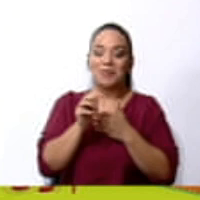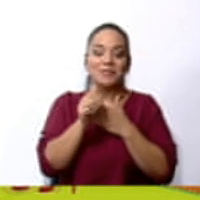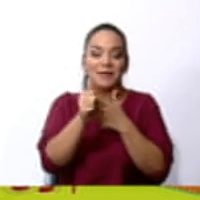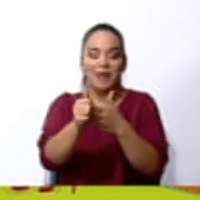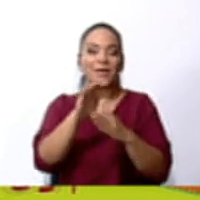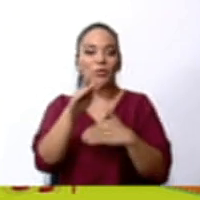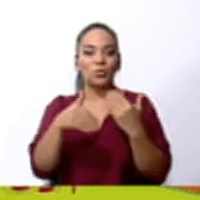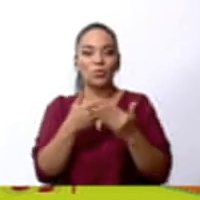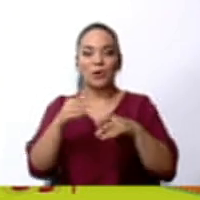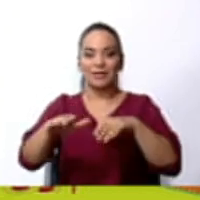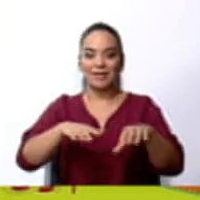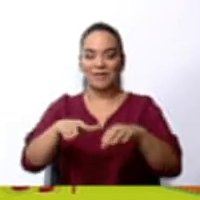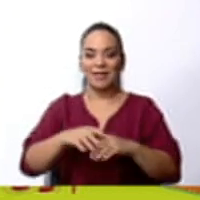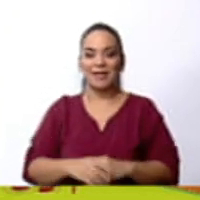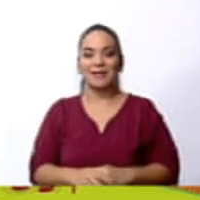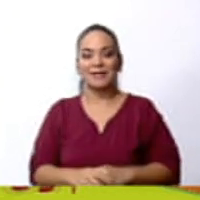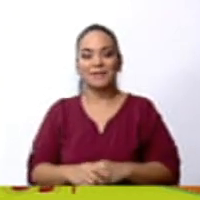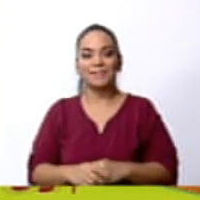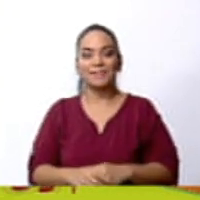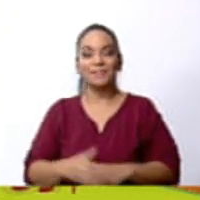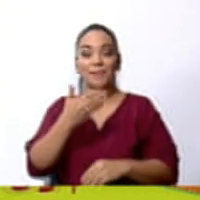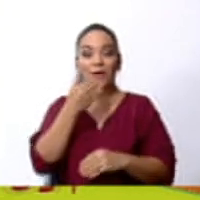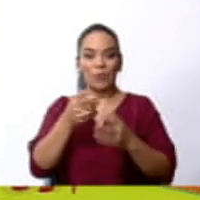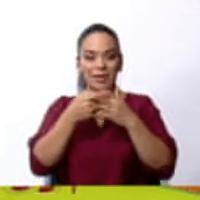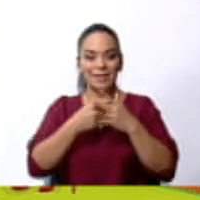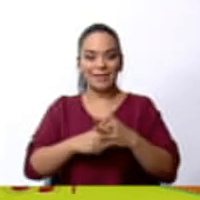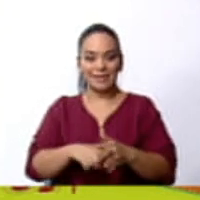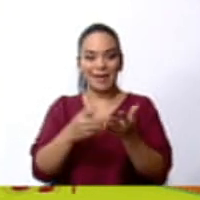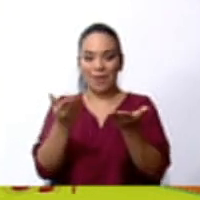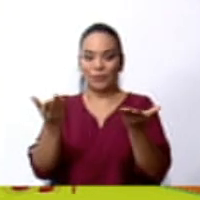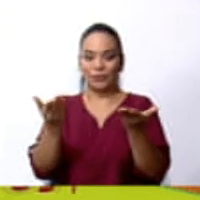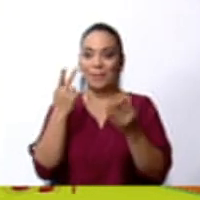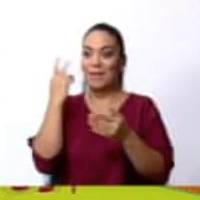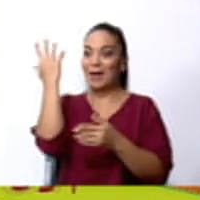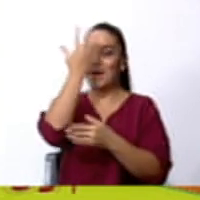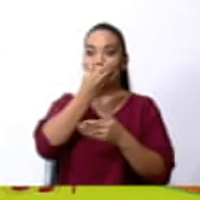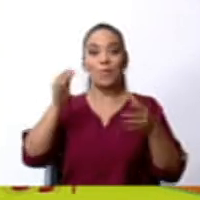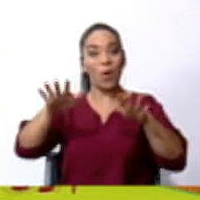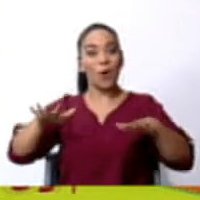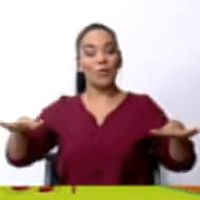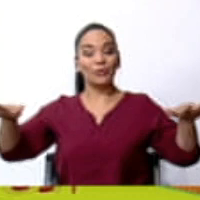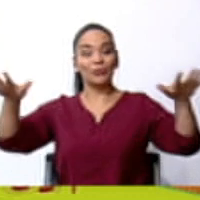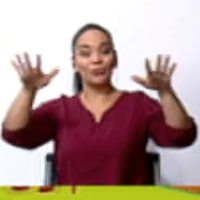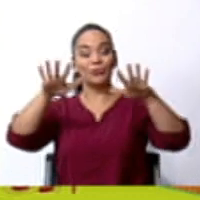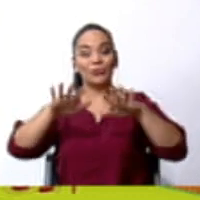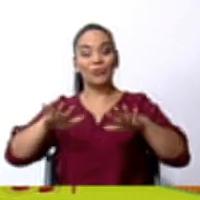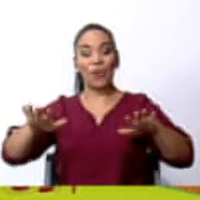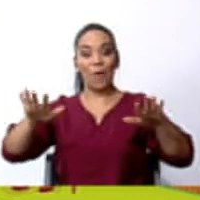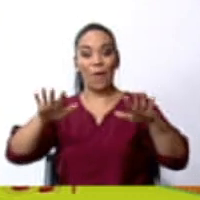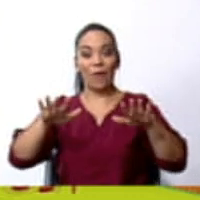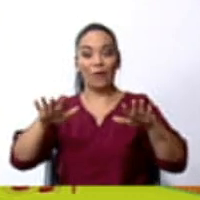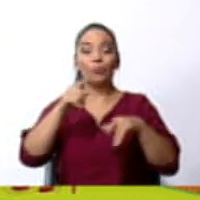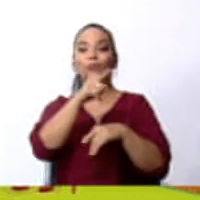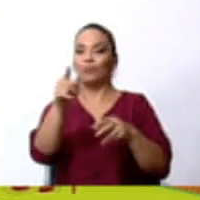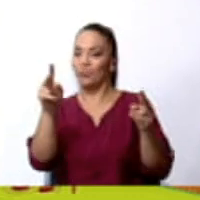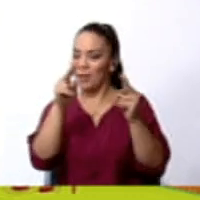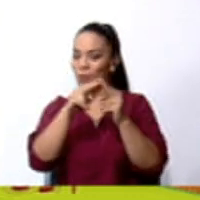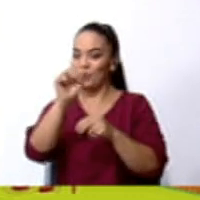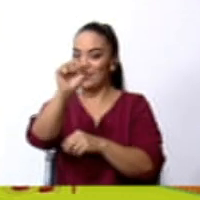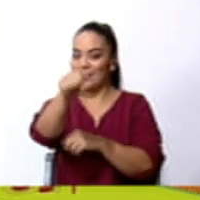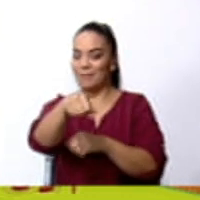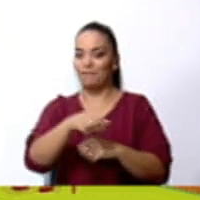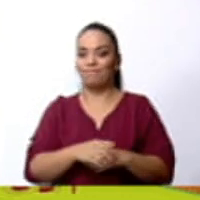estas actividades. Así que mejor iniciamos. ¿Ven este hermoso paisaje? Sí, ya lo conocen. Yo sé que sí. La